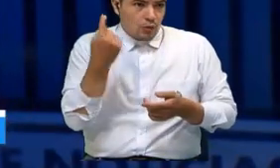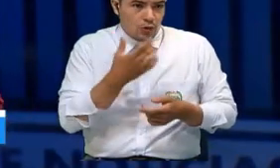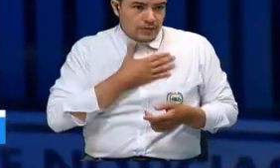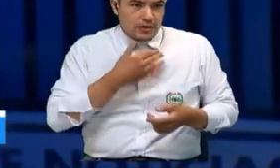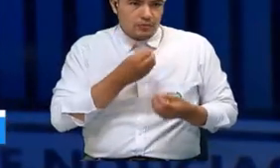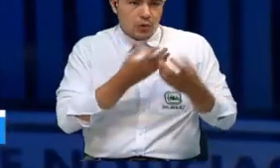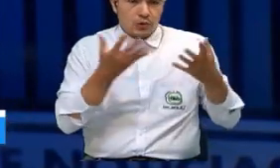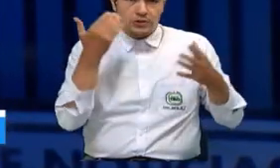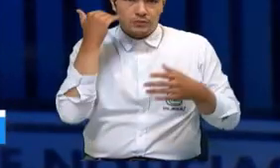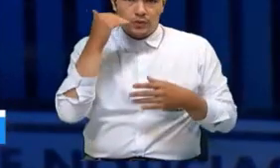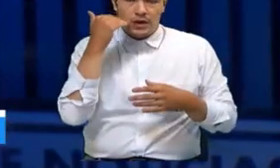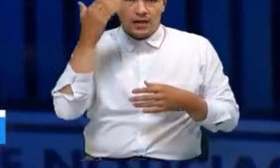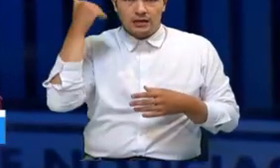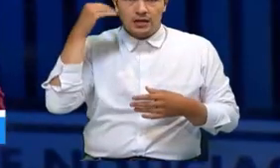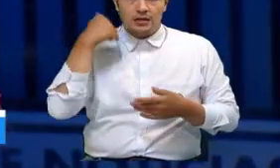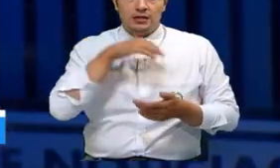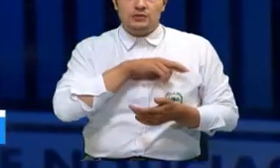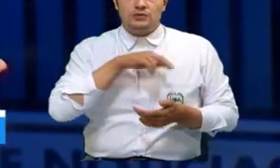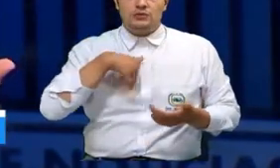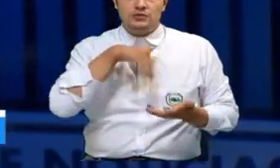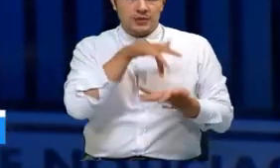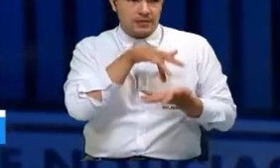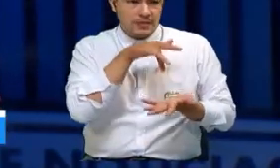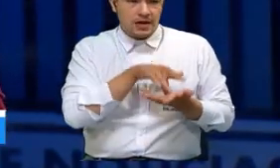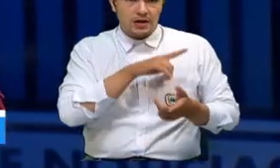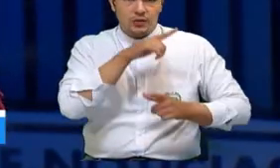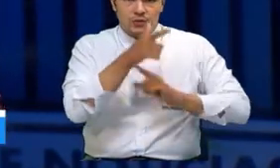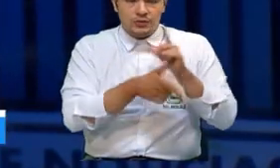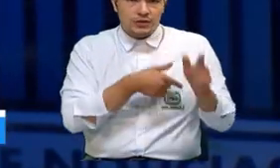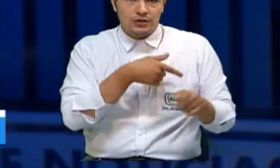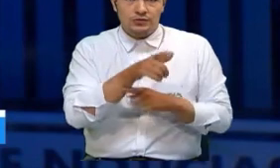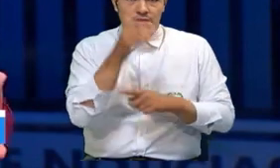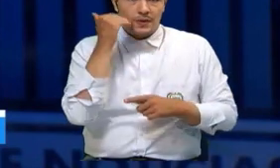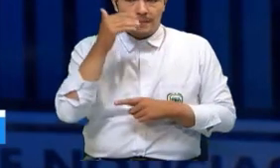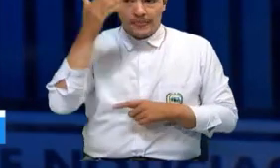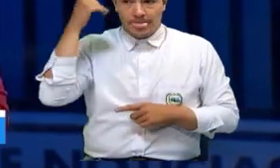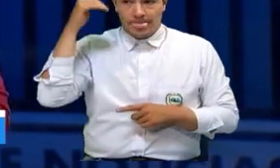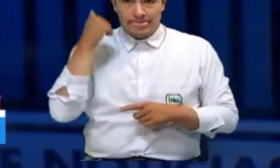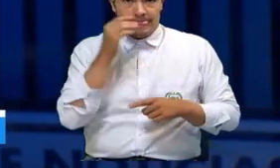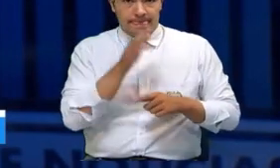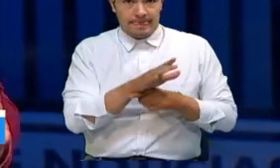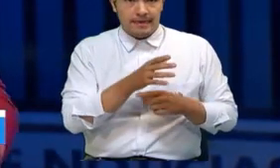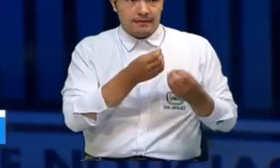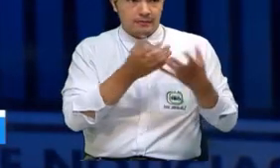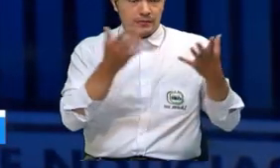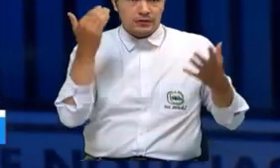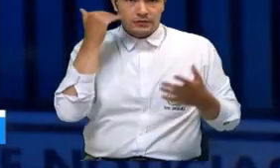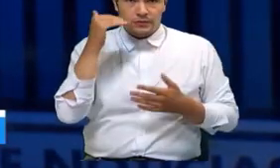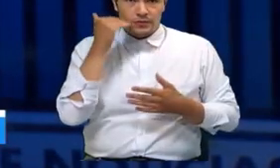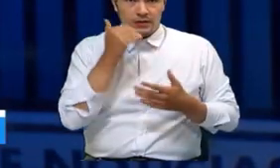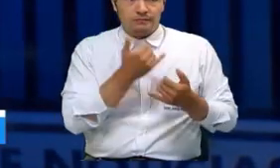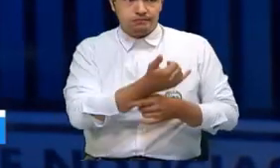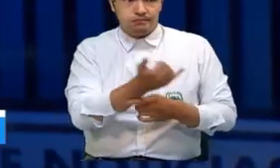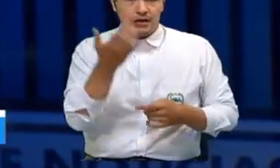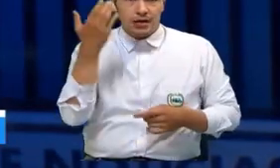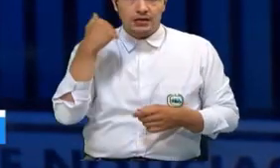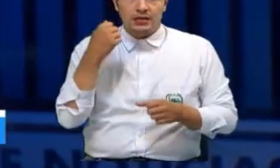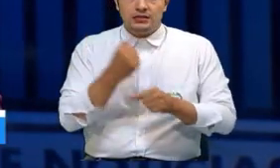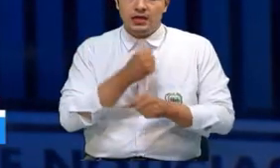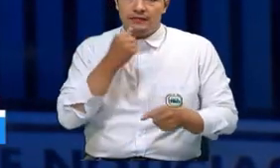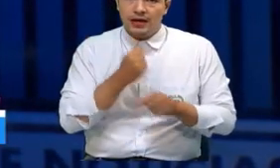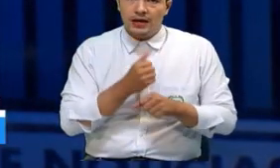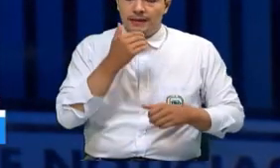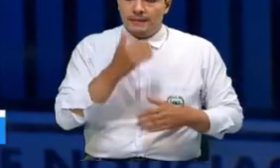mujeres que hemos estado en el camino luchando por las mujeres. He tenido de frente a muchas mujeres con las cuales hemos trabajado en